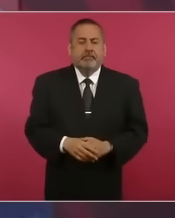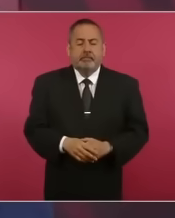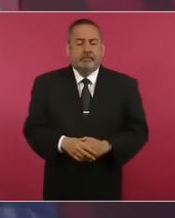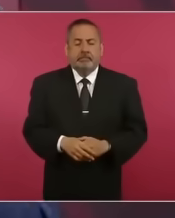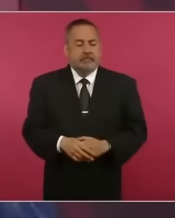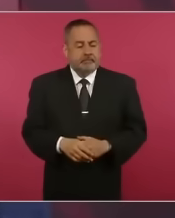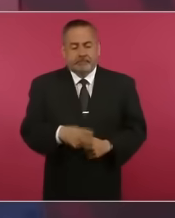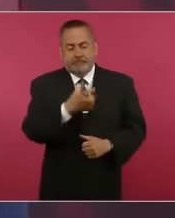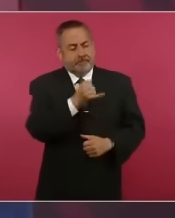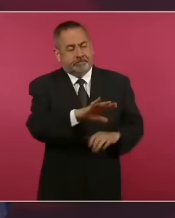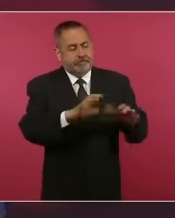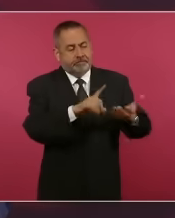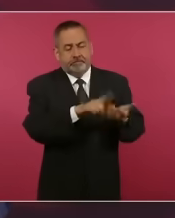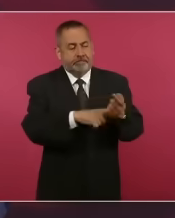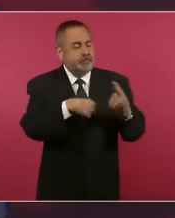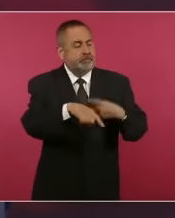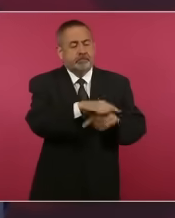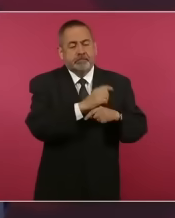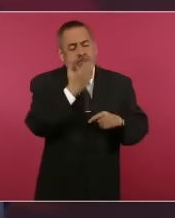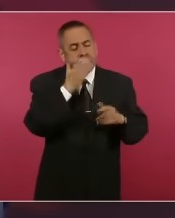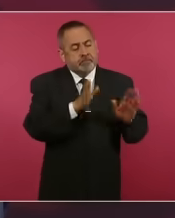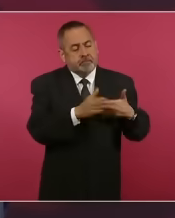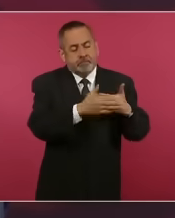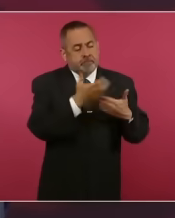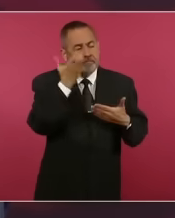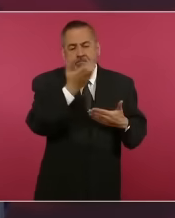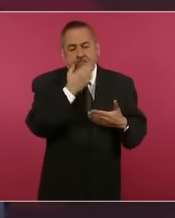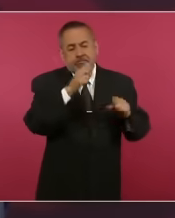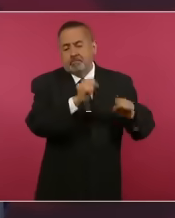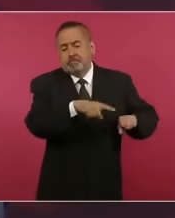Así son los conservadores.